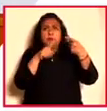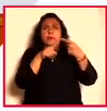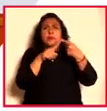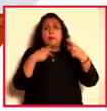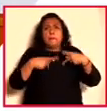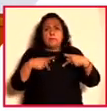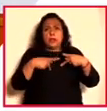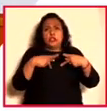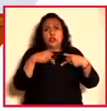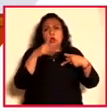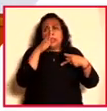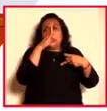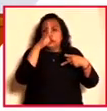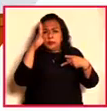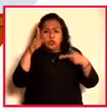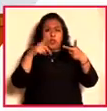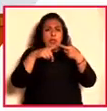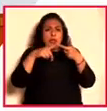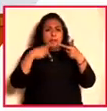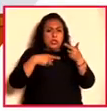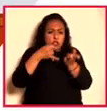bibliotecarios, impresores, libreros,